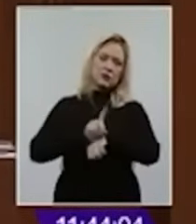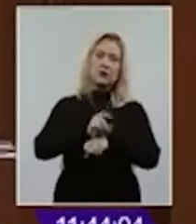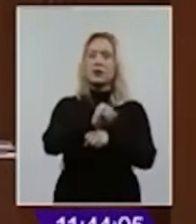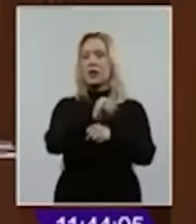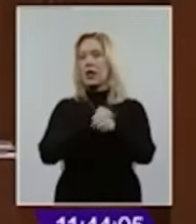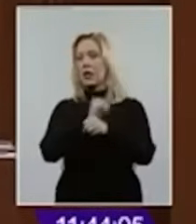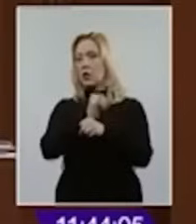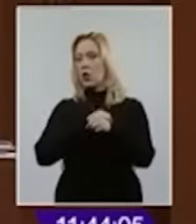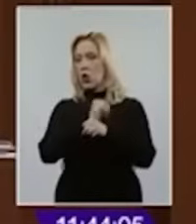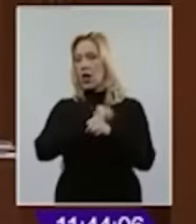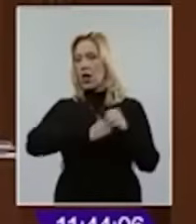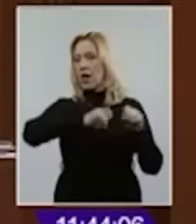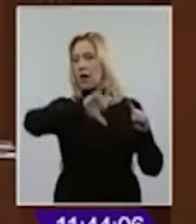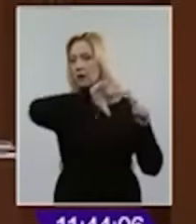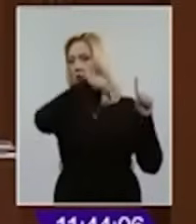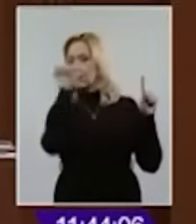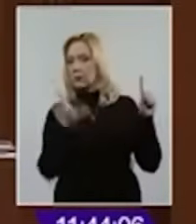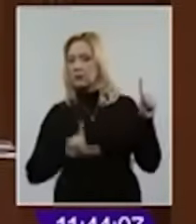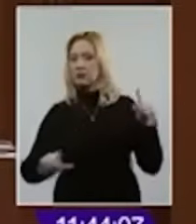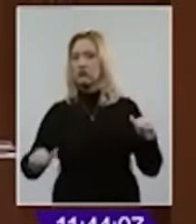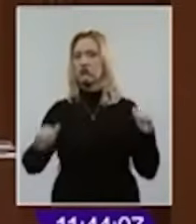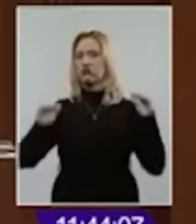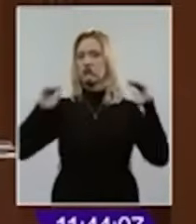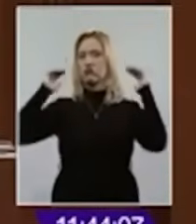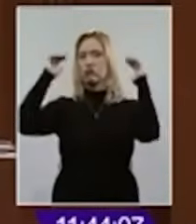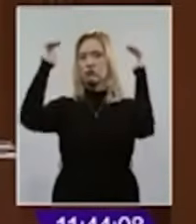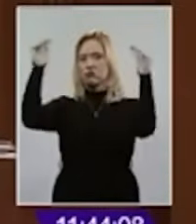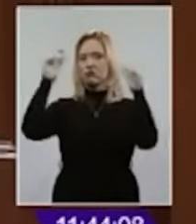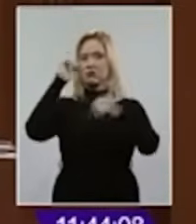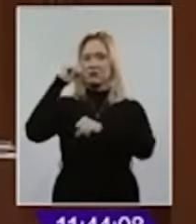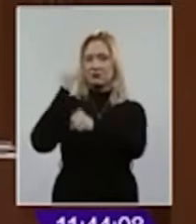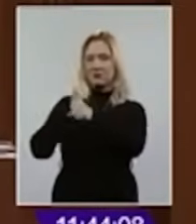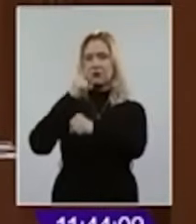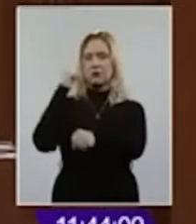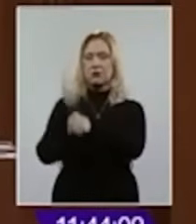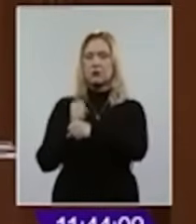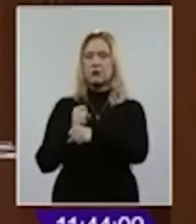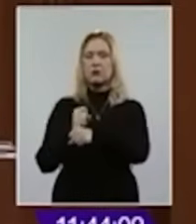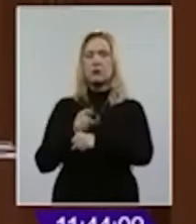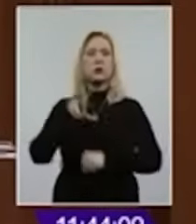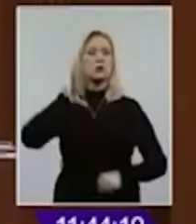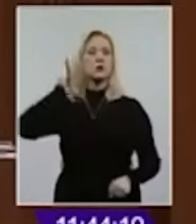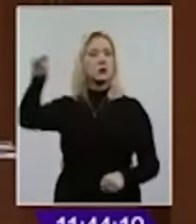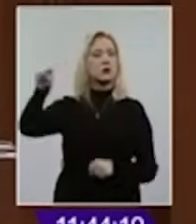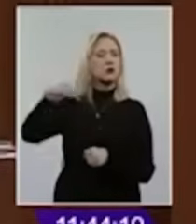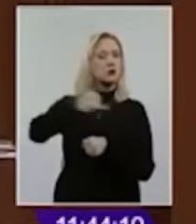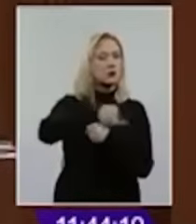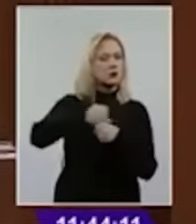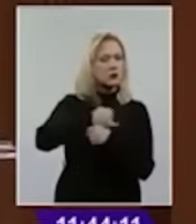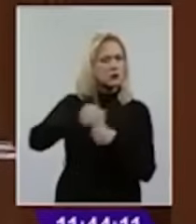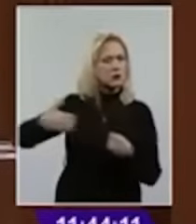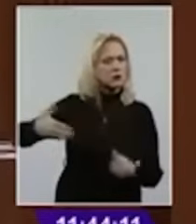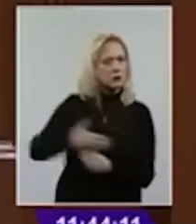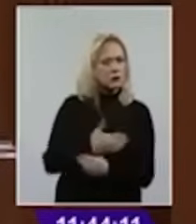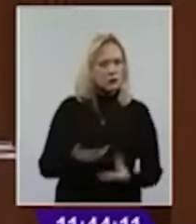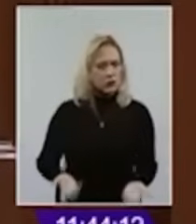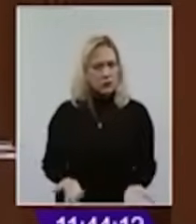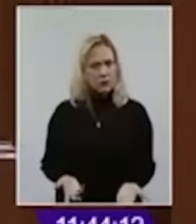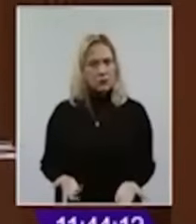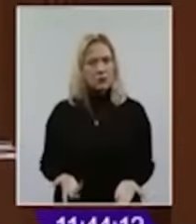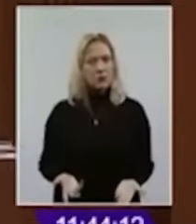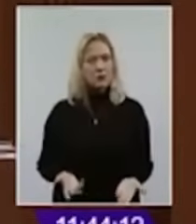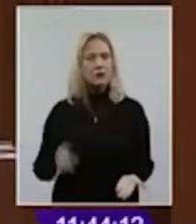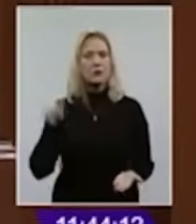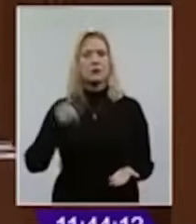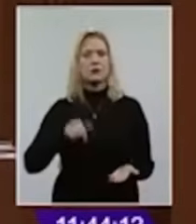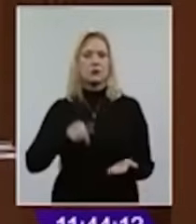Federación, impidiendo efectuar auditorías de desempeño. Ejerce poderes que están